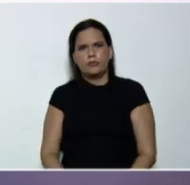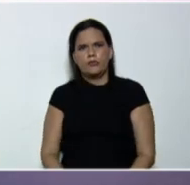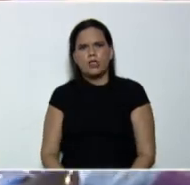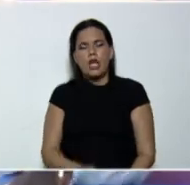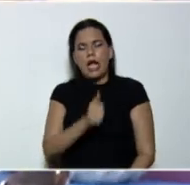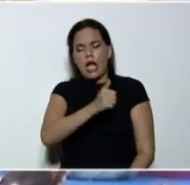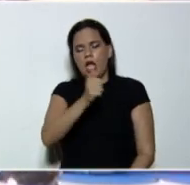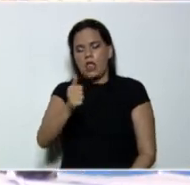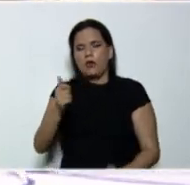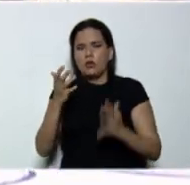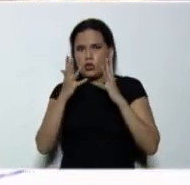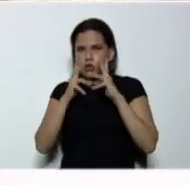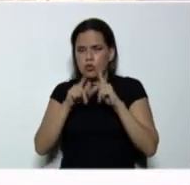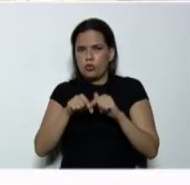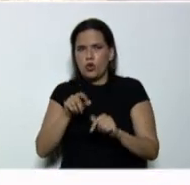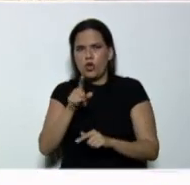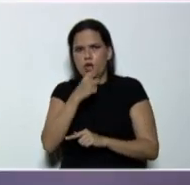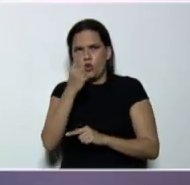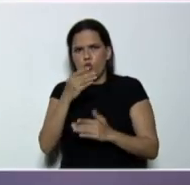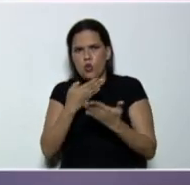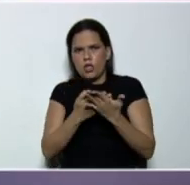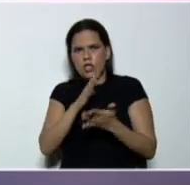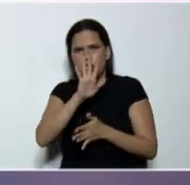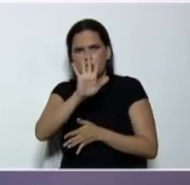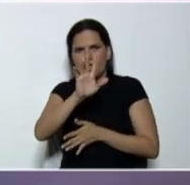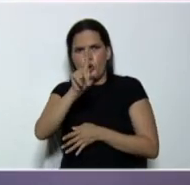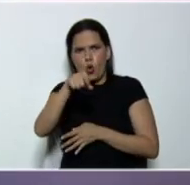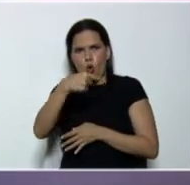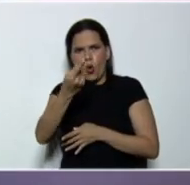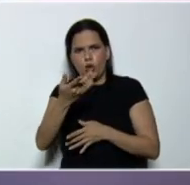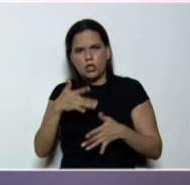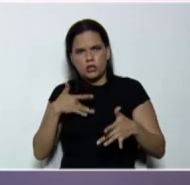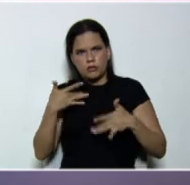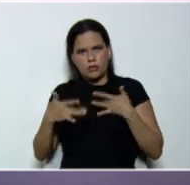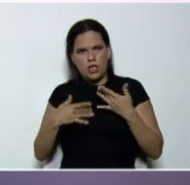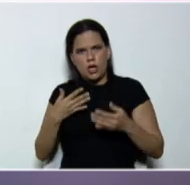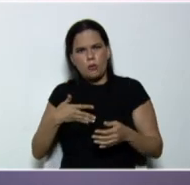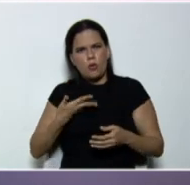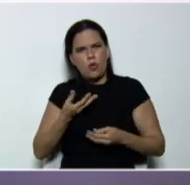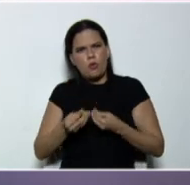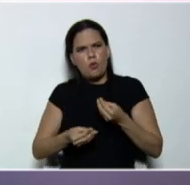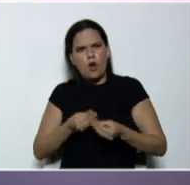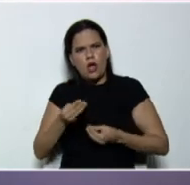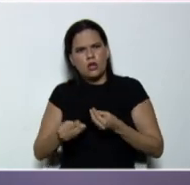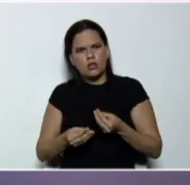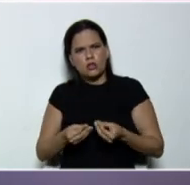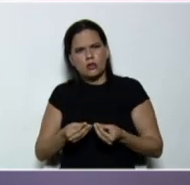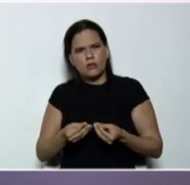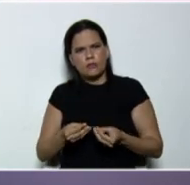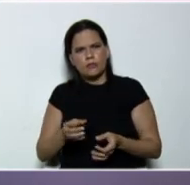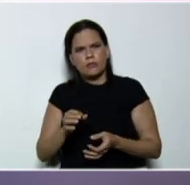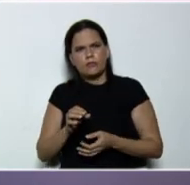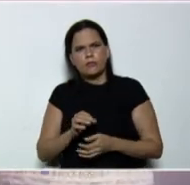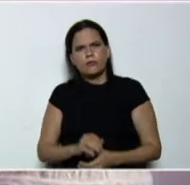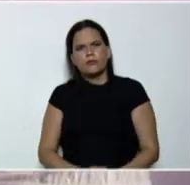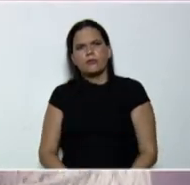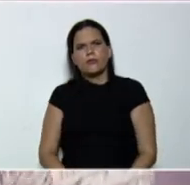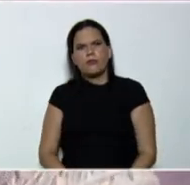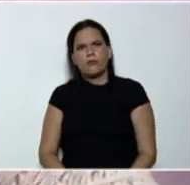uno de estos números del 1 al 5, otra actividad que podemos realizar es que con cuentas, en este caso estoy